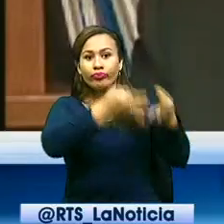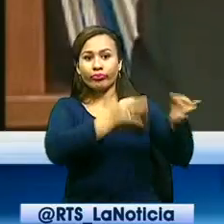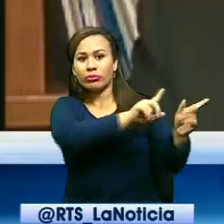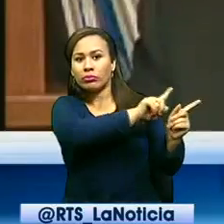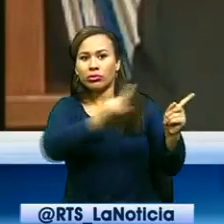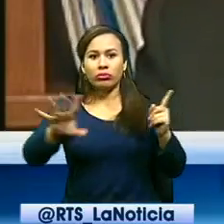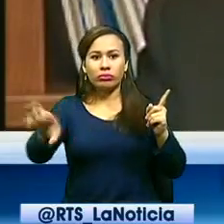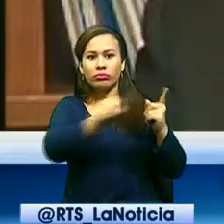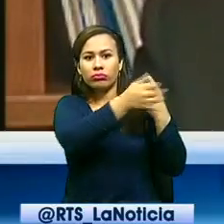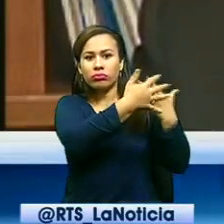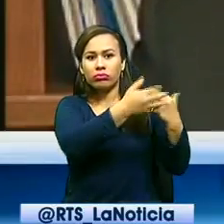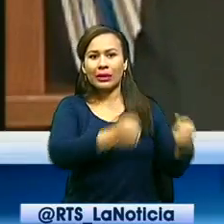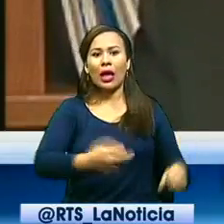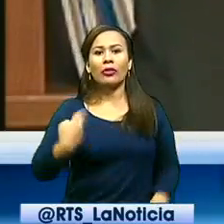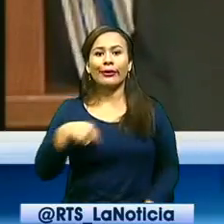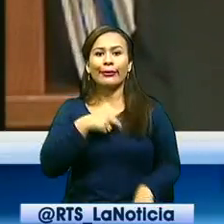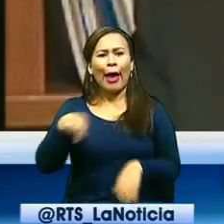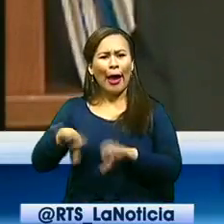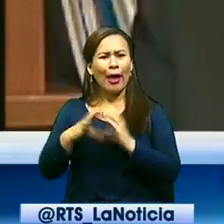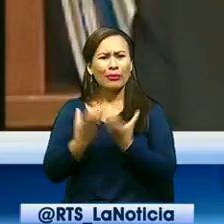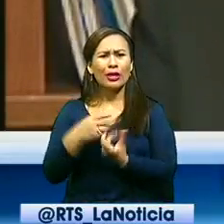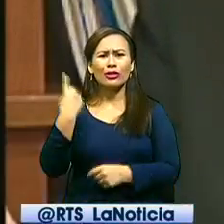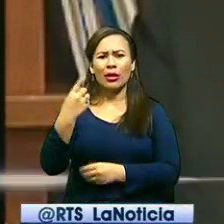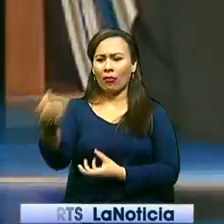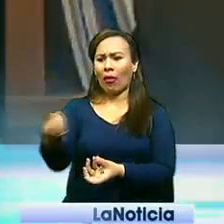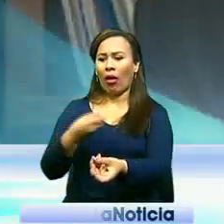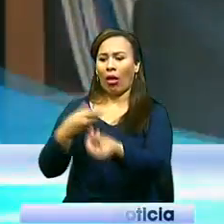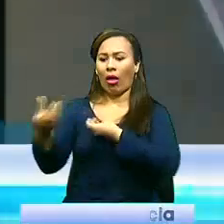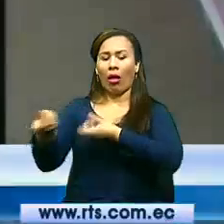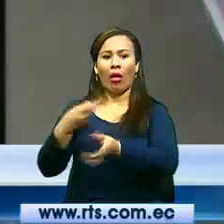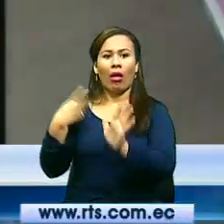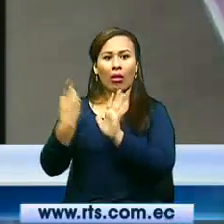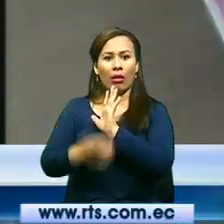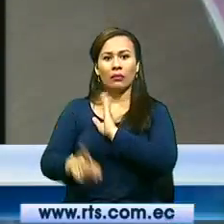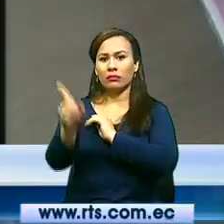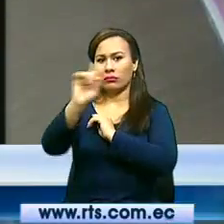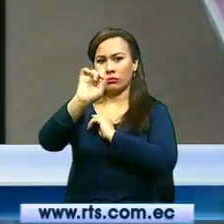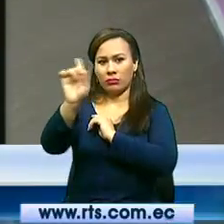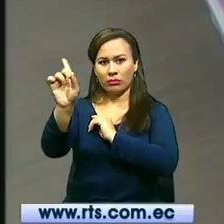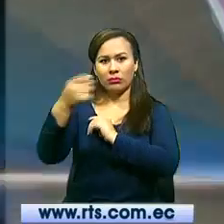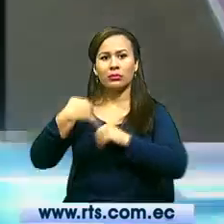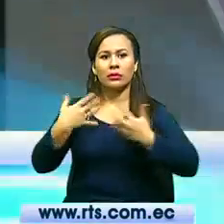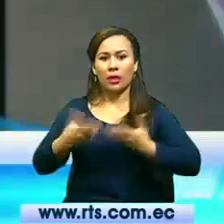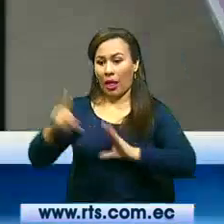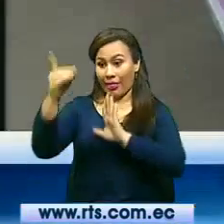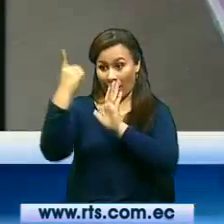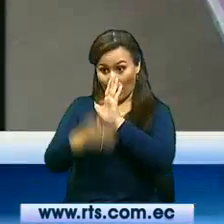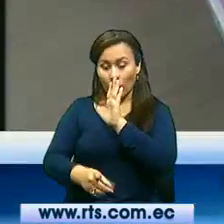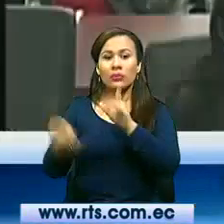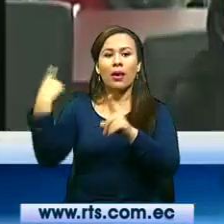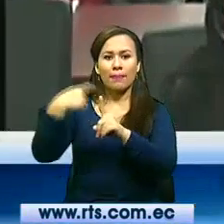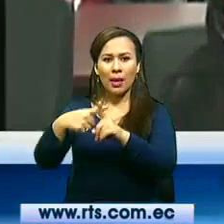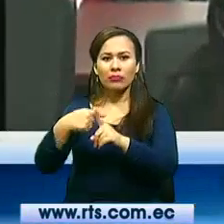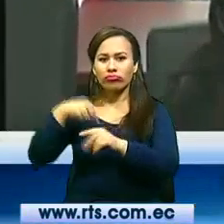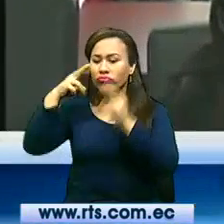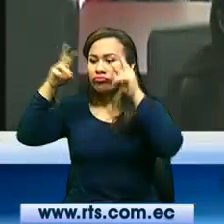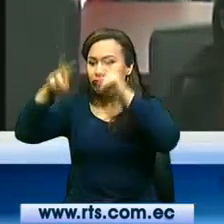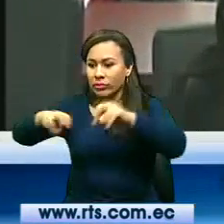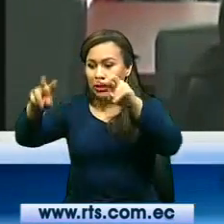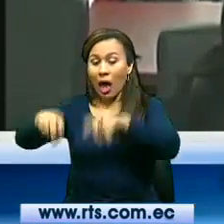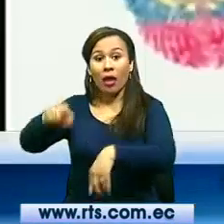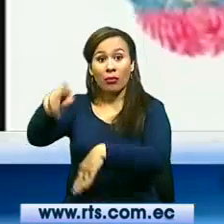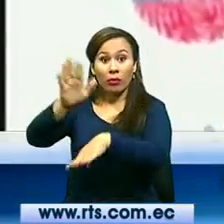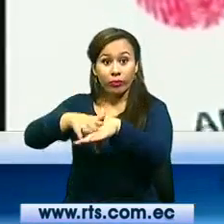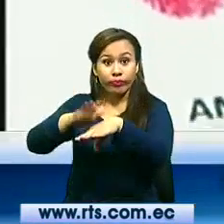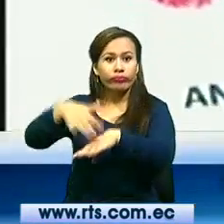para recibir denuncias y repartirlas, no vale la pena, no tiene ningún sentido. Mientras tanto, desde la Comisión Ciudadana de Lucha contra la Corrupción